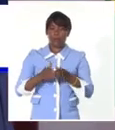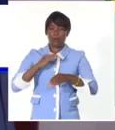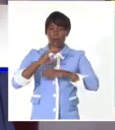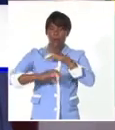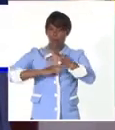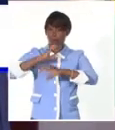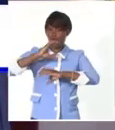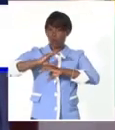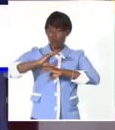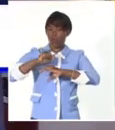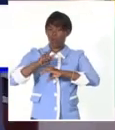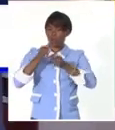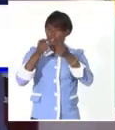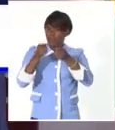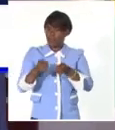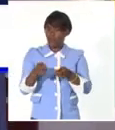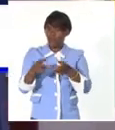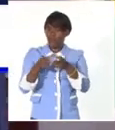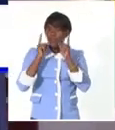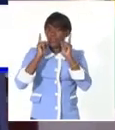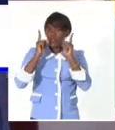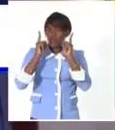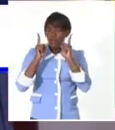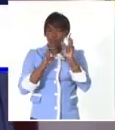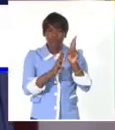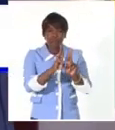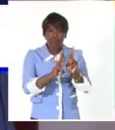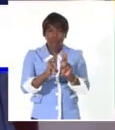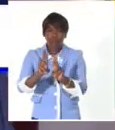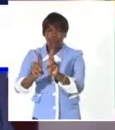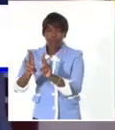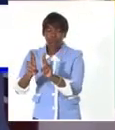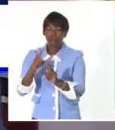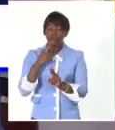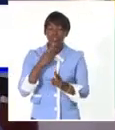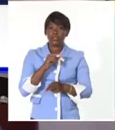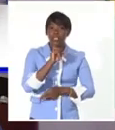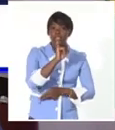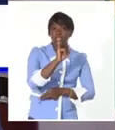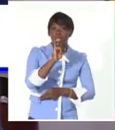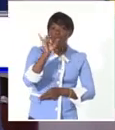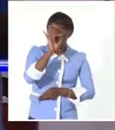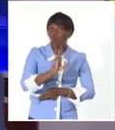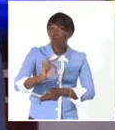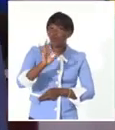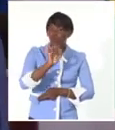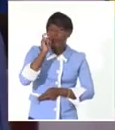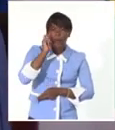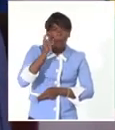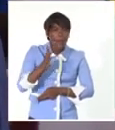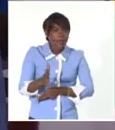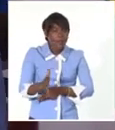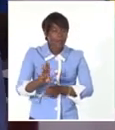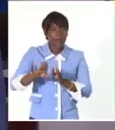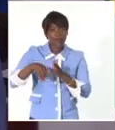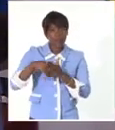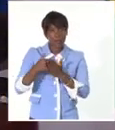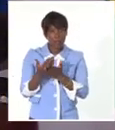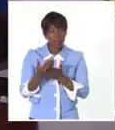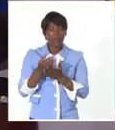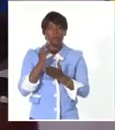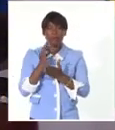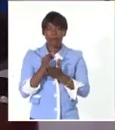se decidió que el 6 de octubre se convirtiera para siempre en el Día